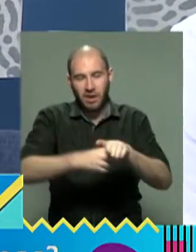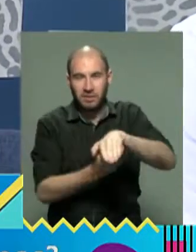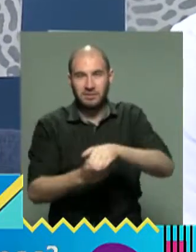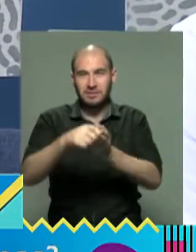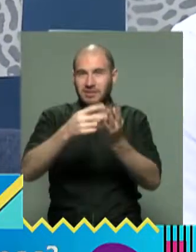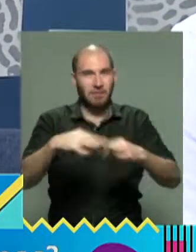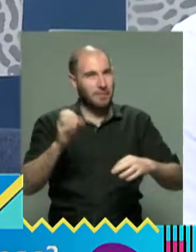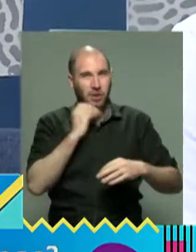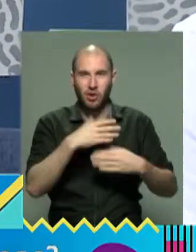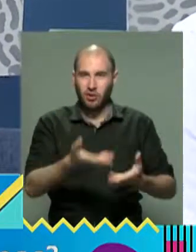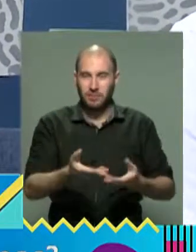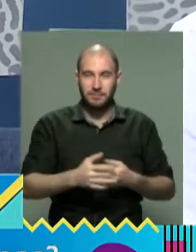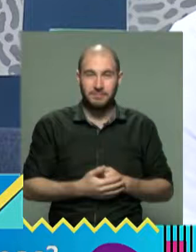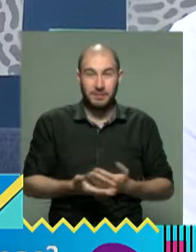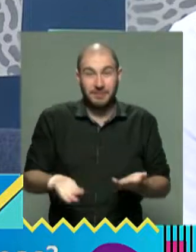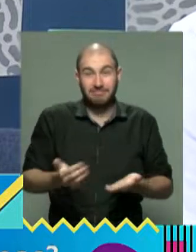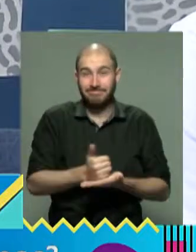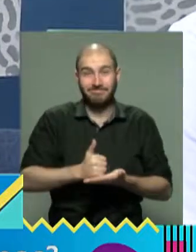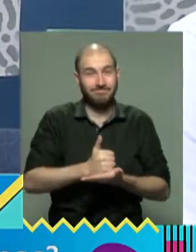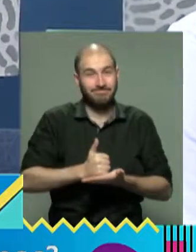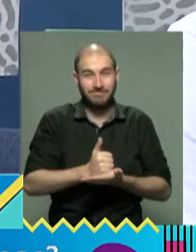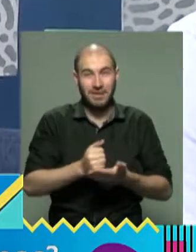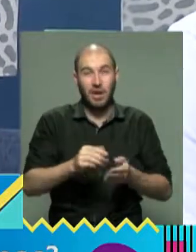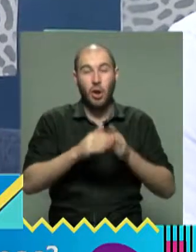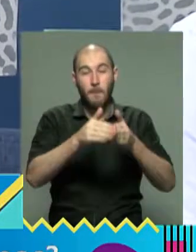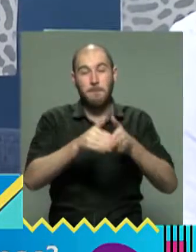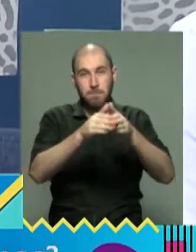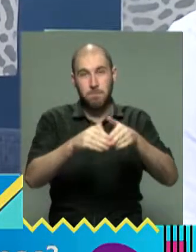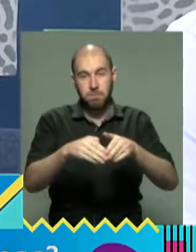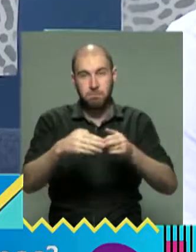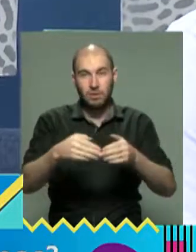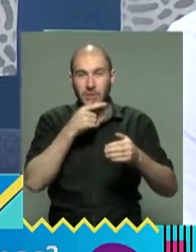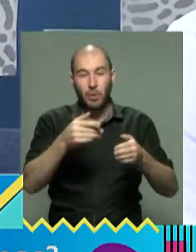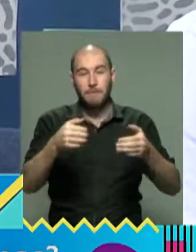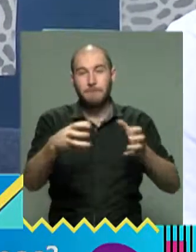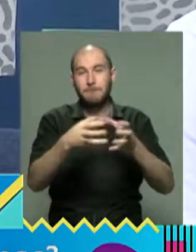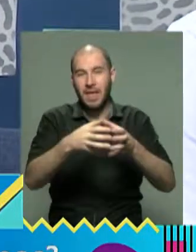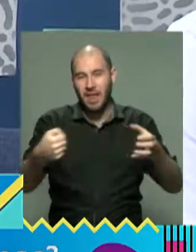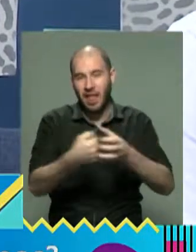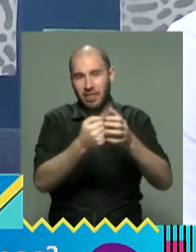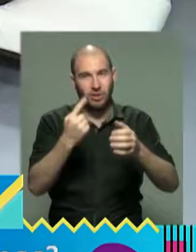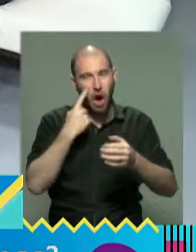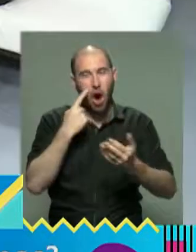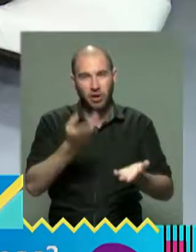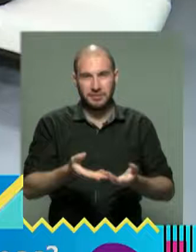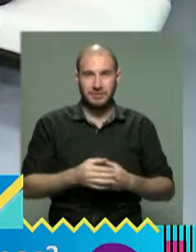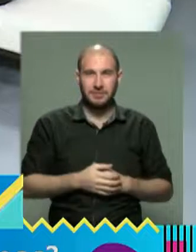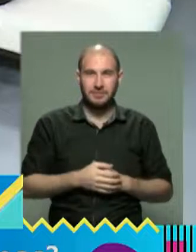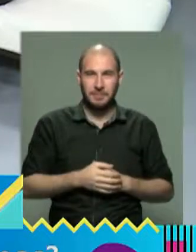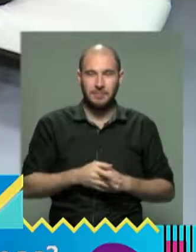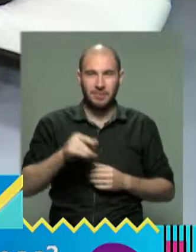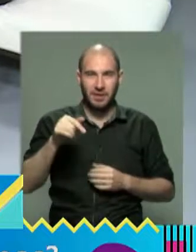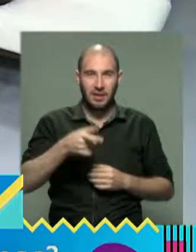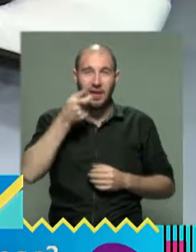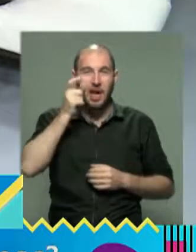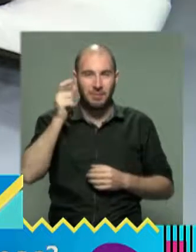hay en el Claro. agua. Pero bueno, hay que esperar que ese bote tampoco se quede pegado a una piedra, hay que ir viendo y conociendo. Bien, esa es la